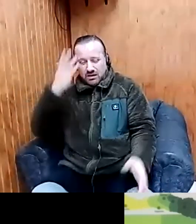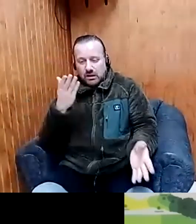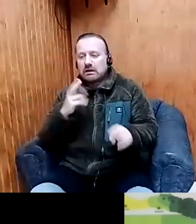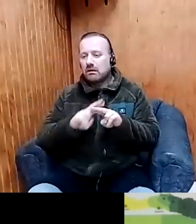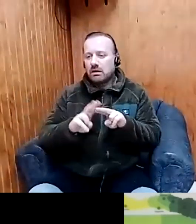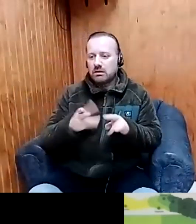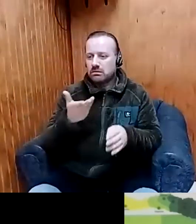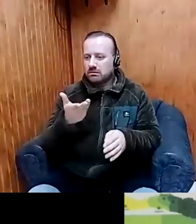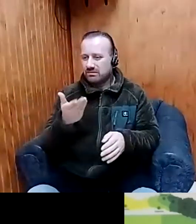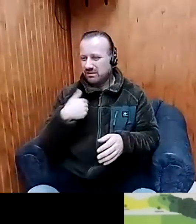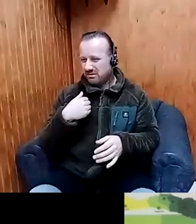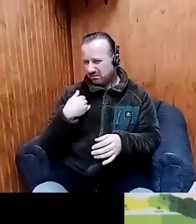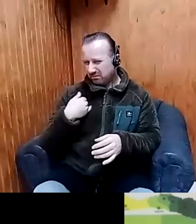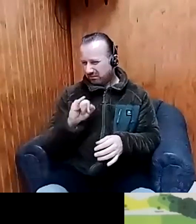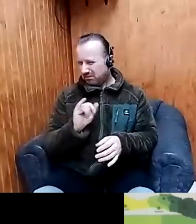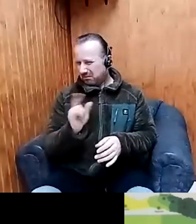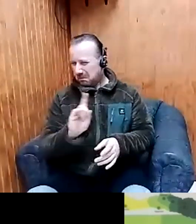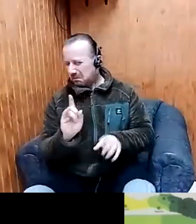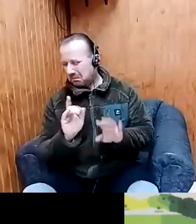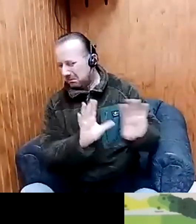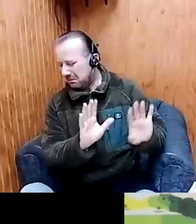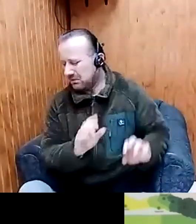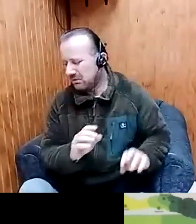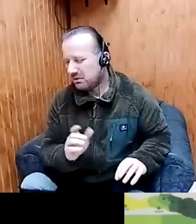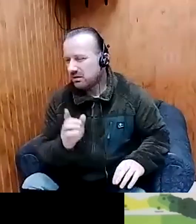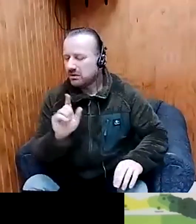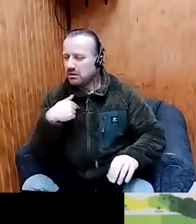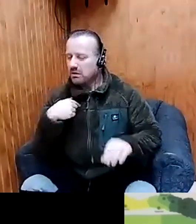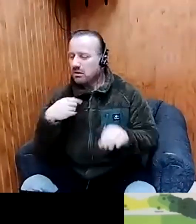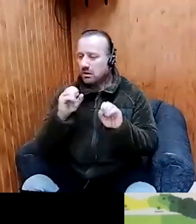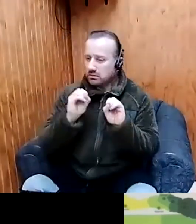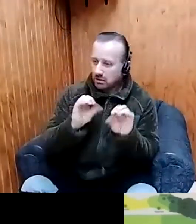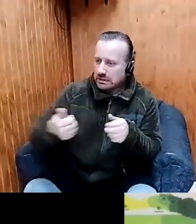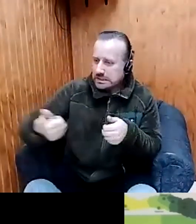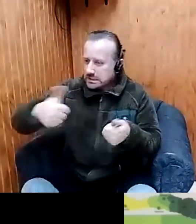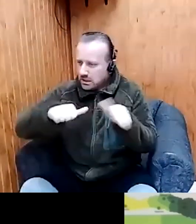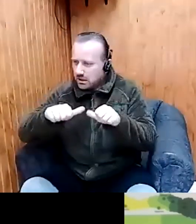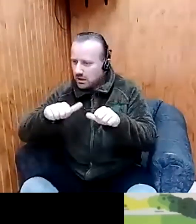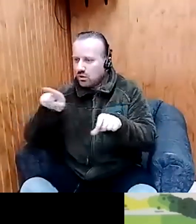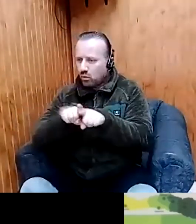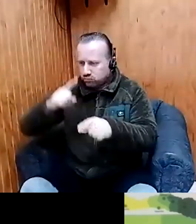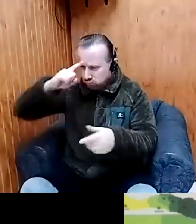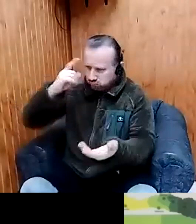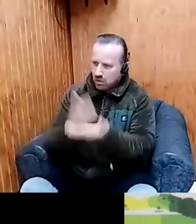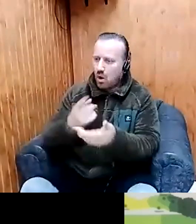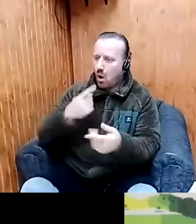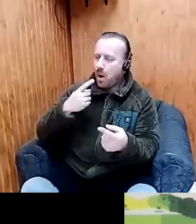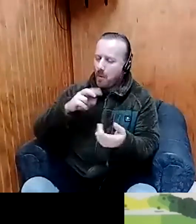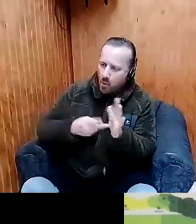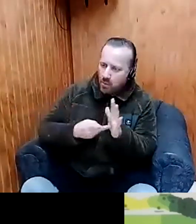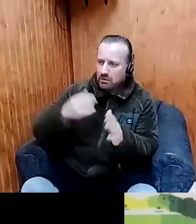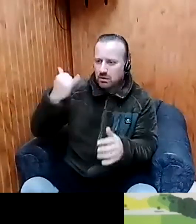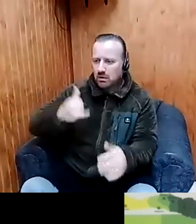uy, es que yo no quiero tener nada que ver con eso. Por lo tanto, enseñar una ciencia que resuelve problemas, digamos, cotidianos, es